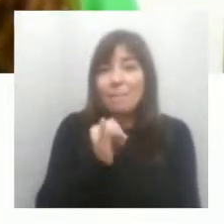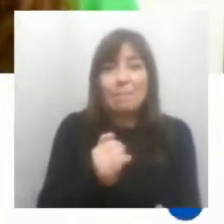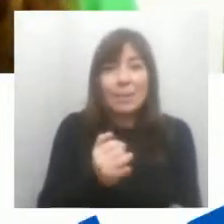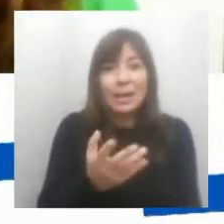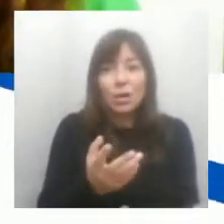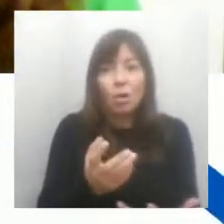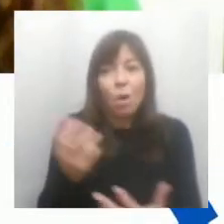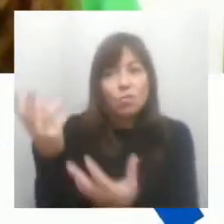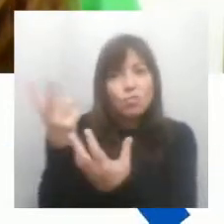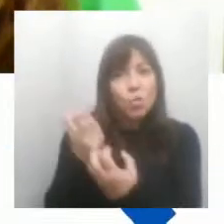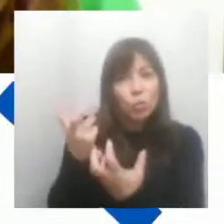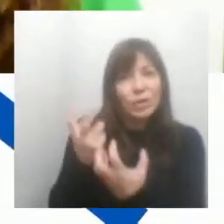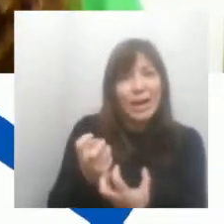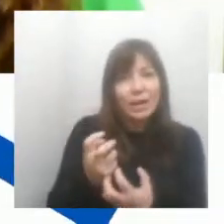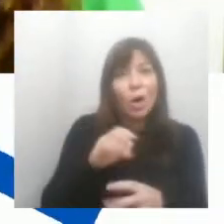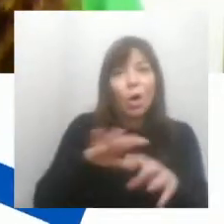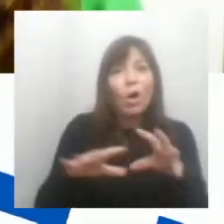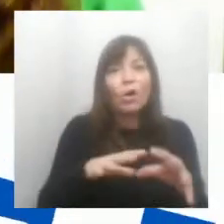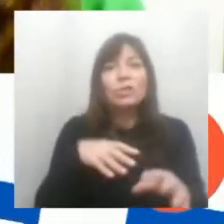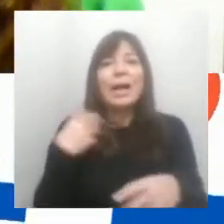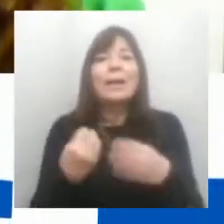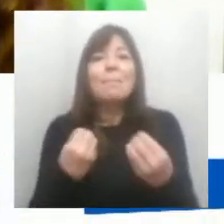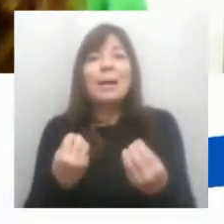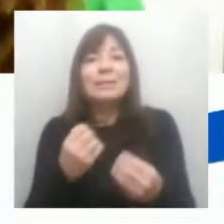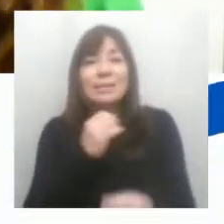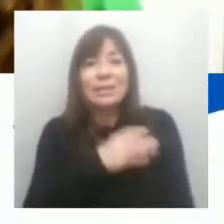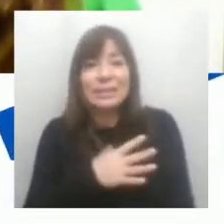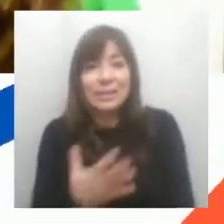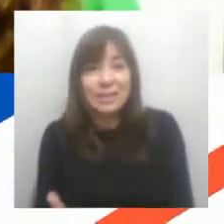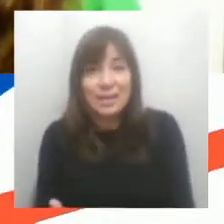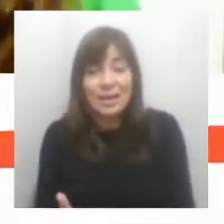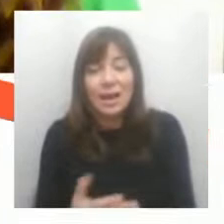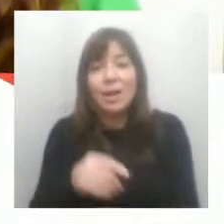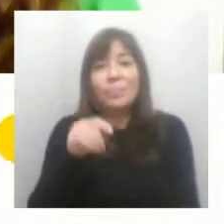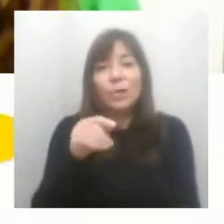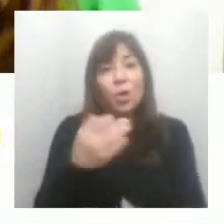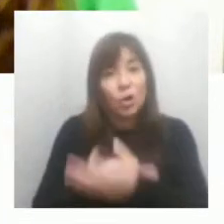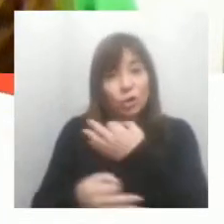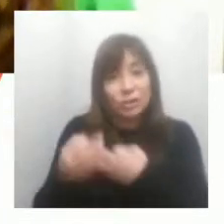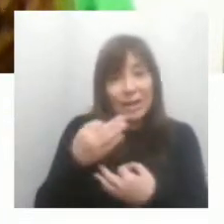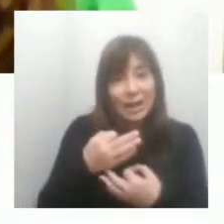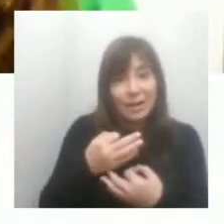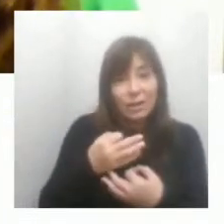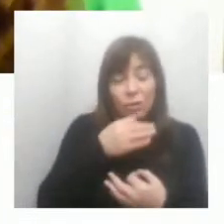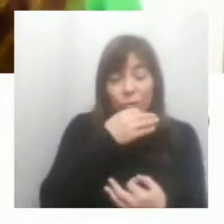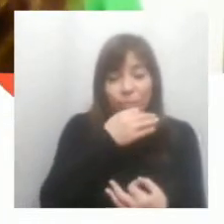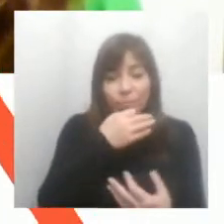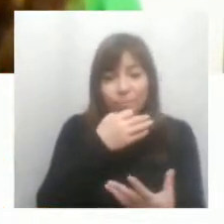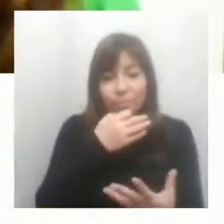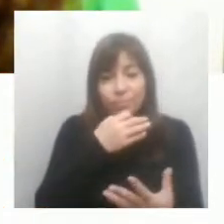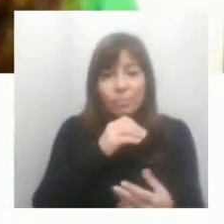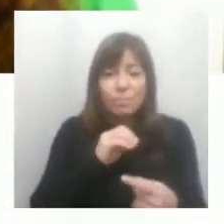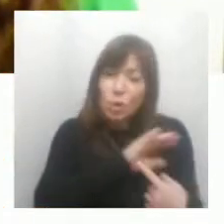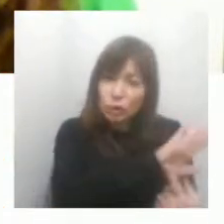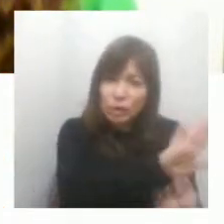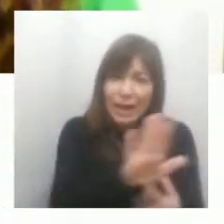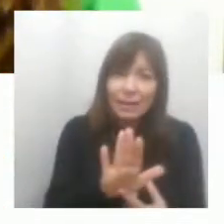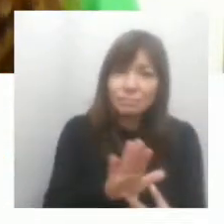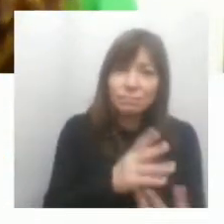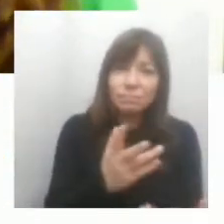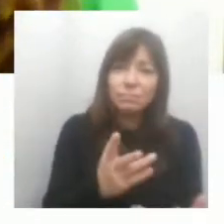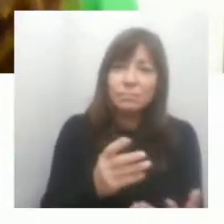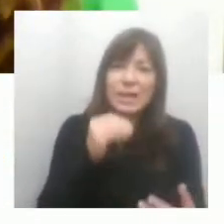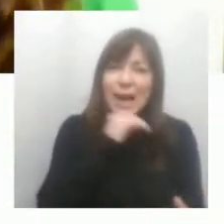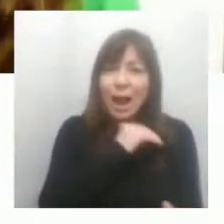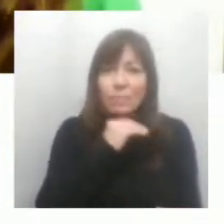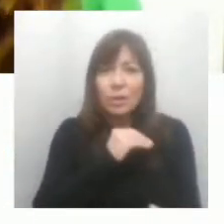estas exhibiciones del museo. Así que para contarles un poco que llegar a las exhibiciones y módulos no es un camino rápido ni